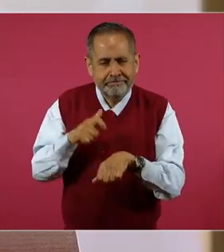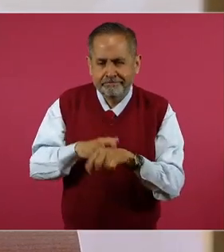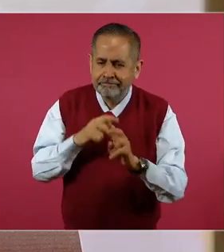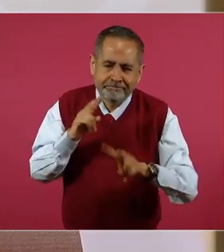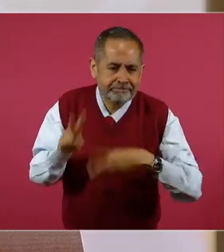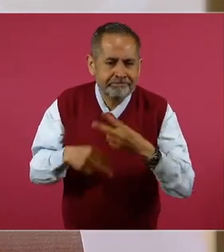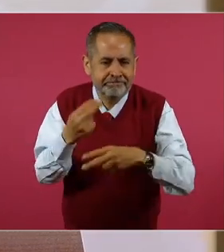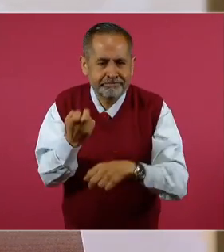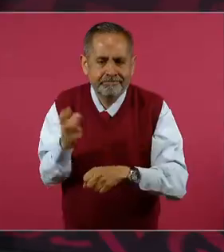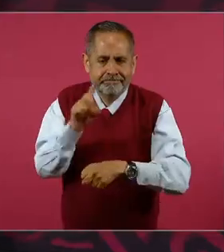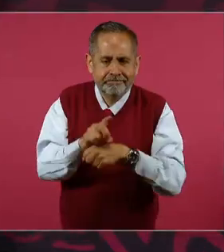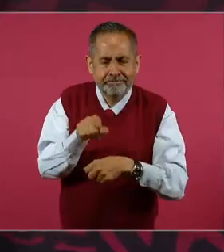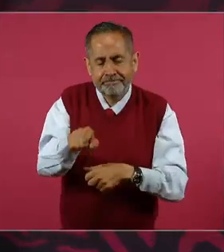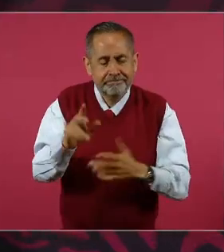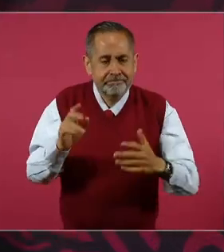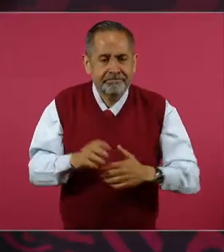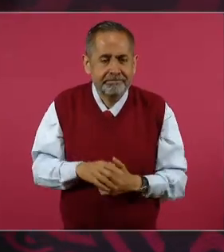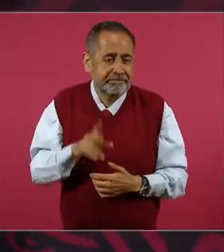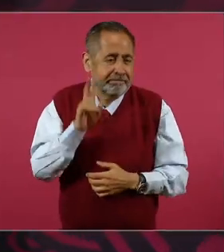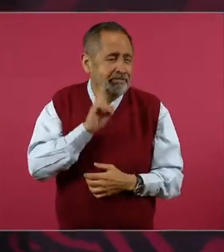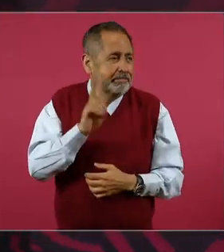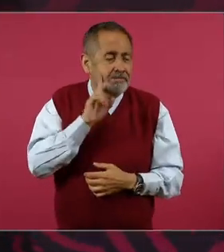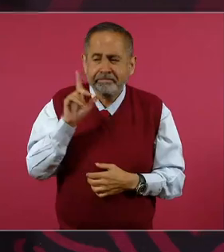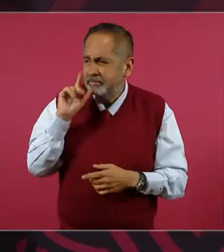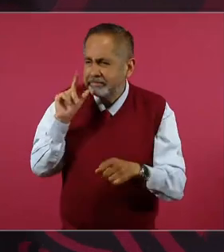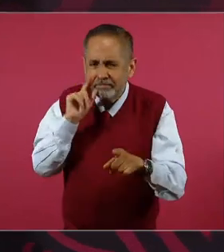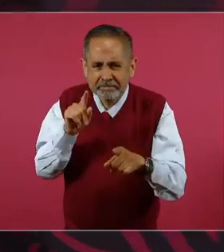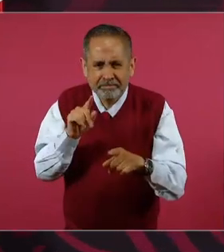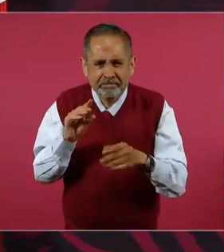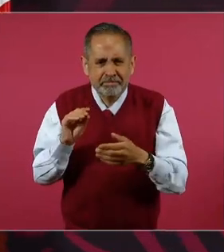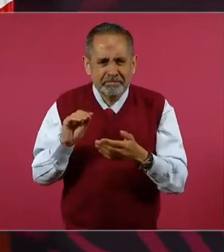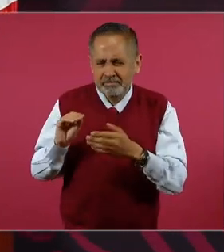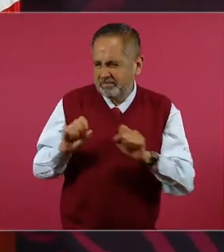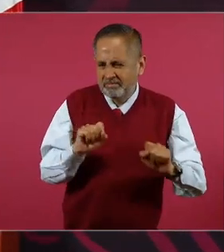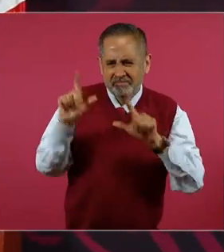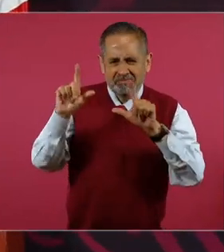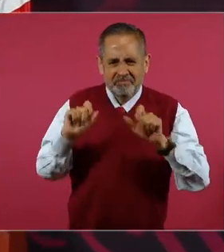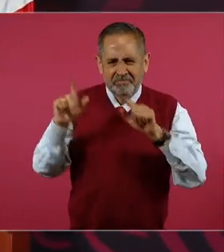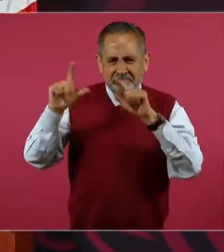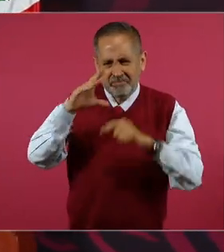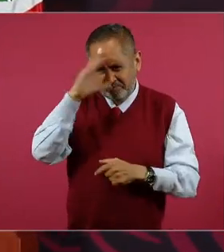asistir, a ver si mañana ponemos algunas fotos,